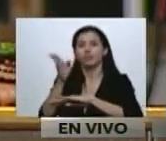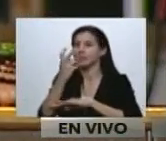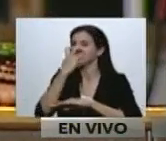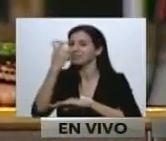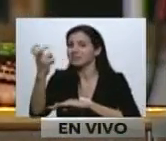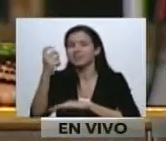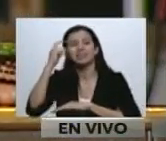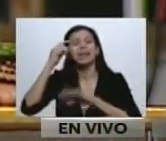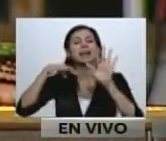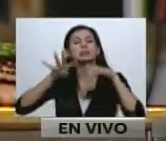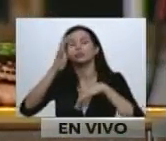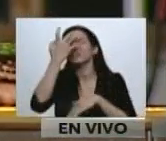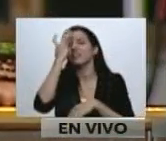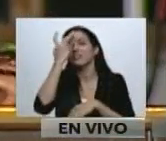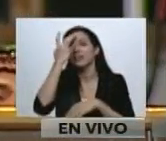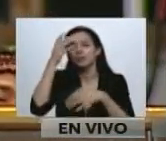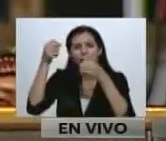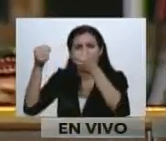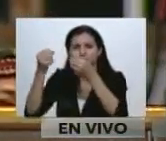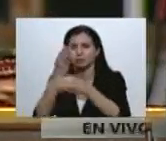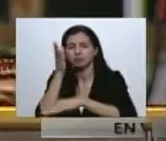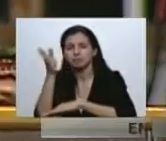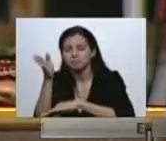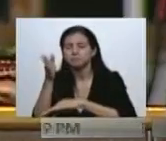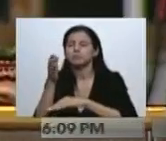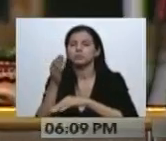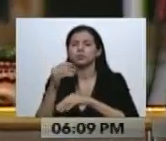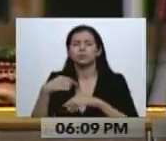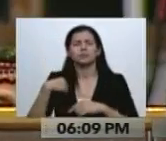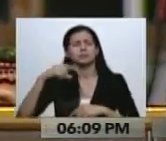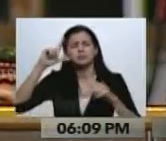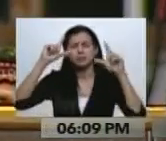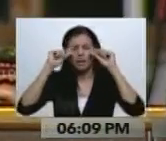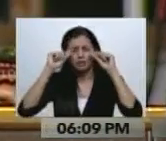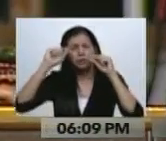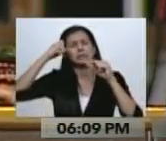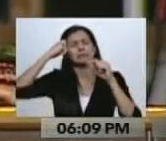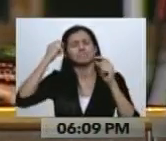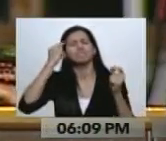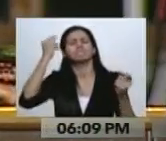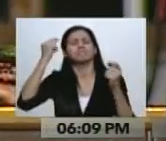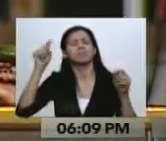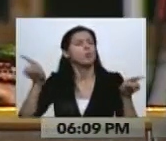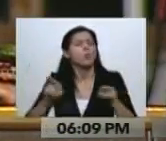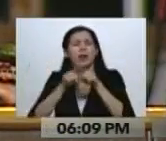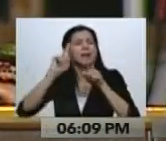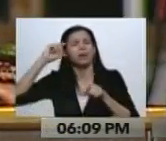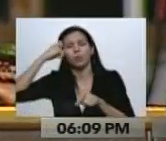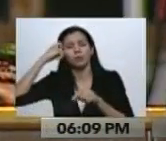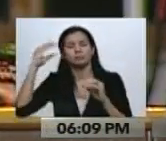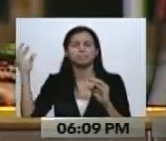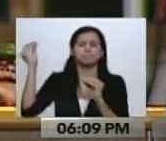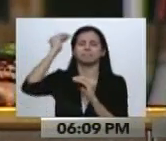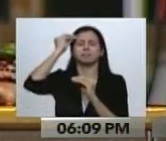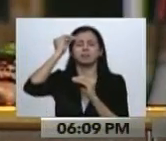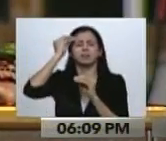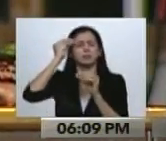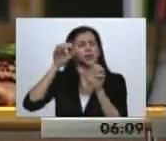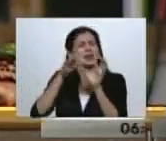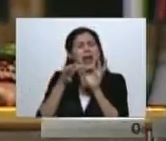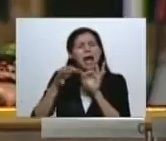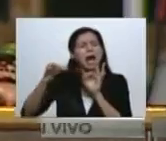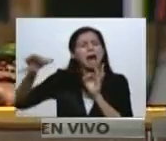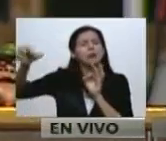febrero. Aún puedo cerrar mis ojos y revivir aquel instante. Un pasillo largo,